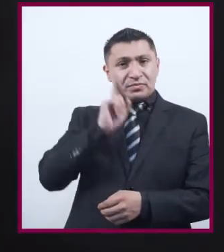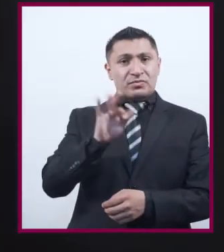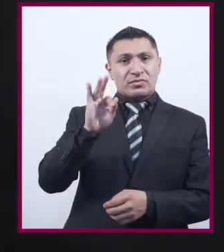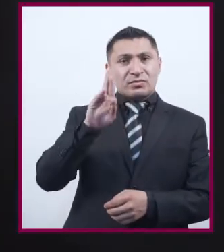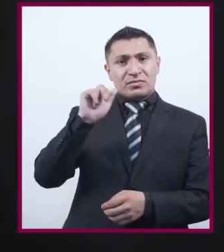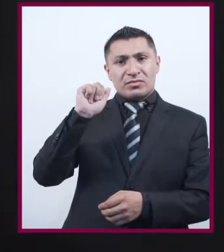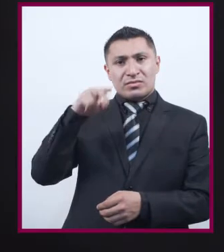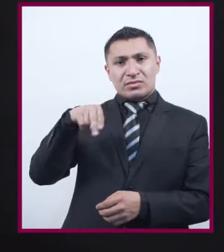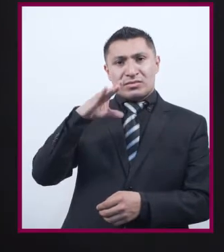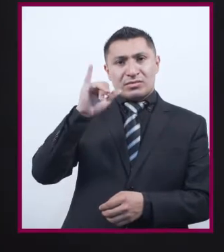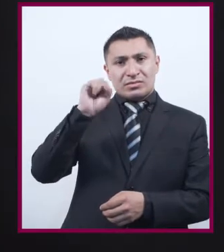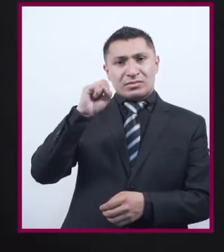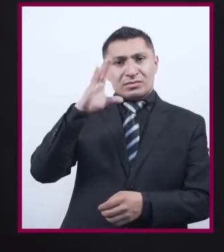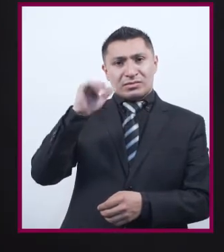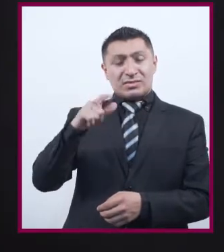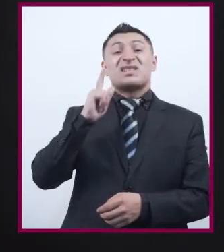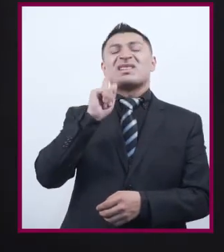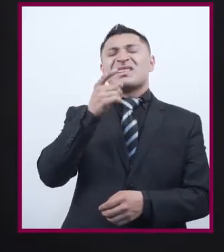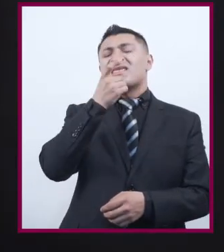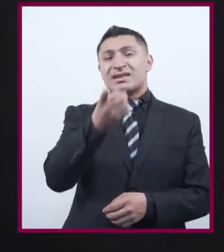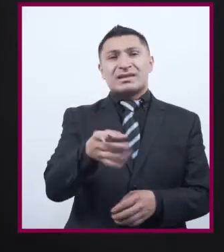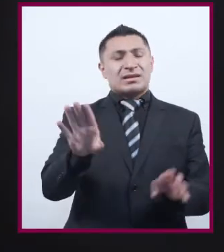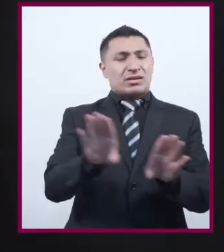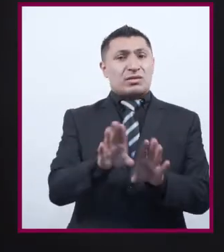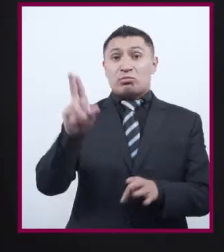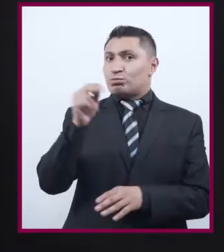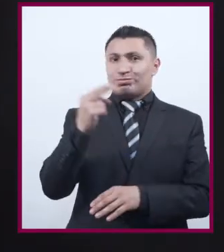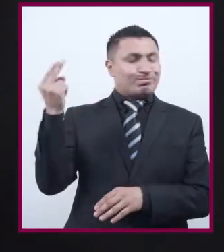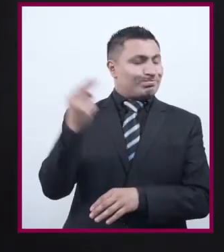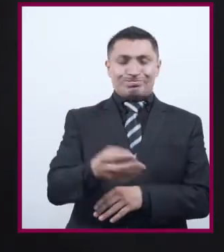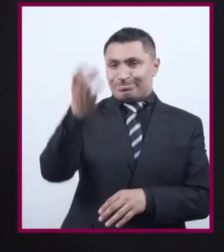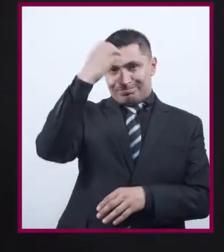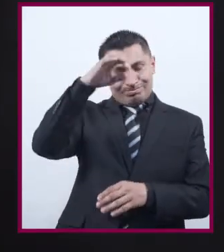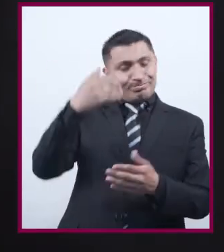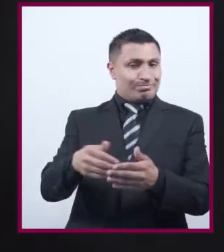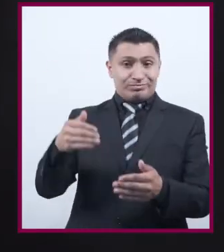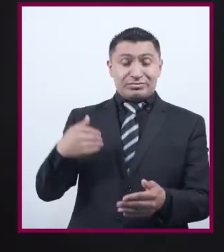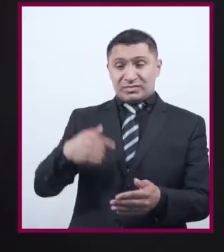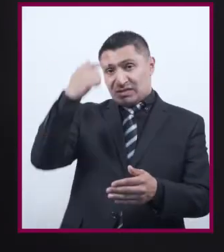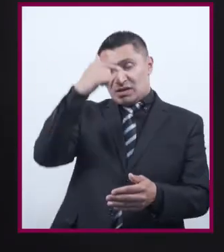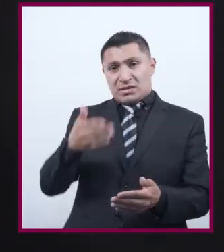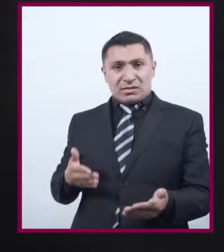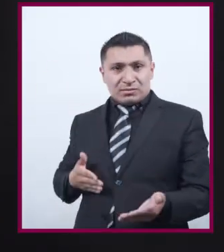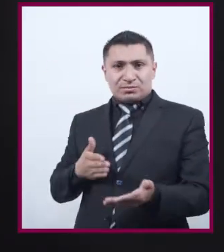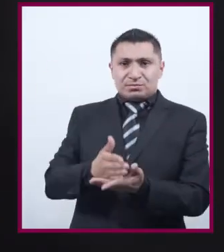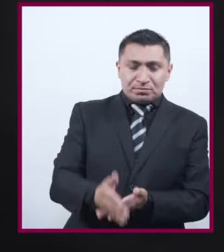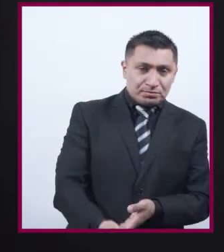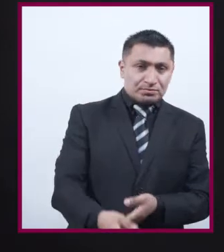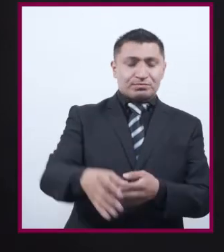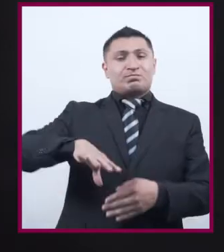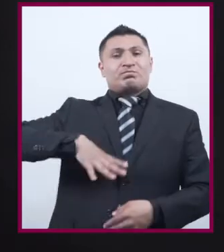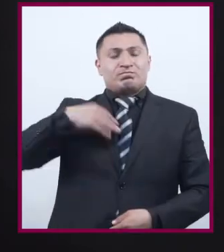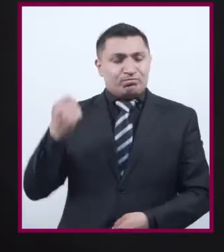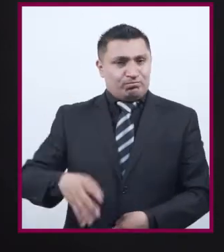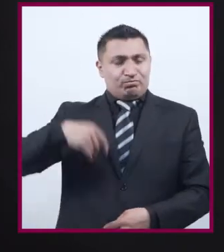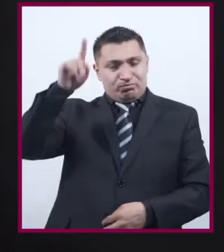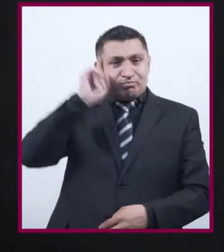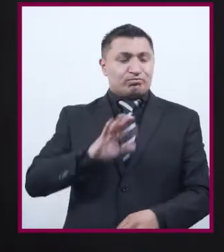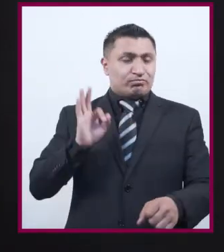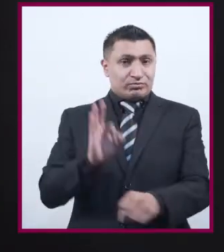feminista Francisca Ascanio argumentó que no es necesaria la experiencia previa para entrar a luchas